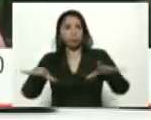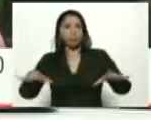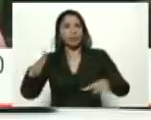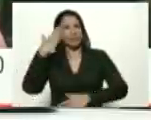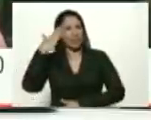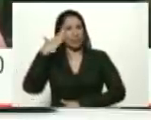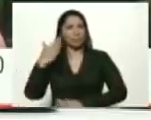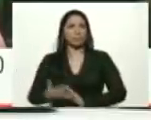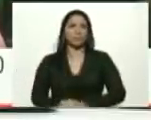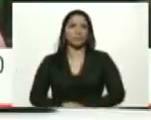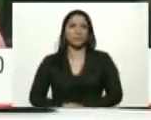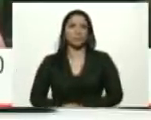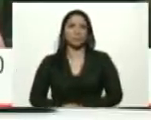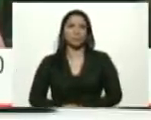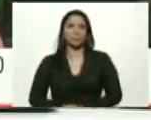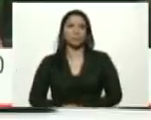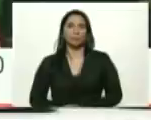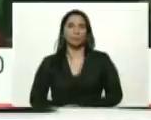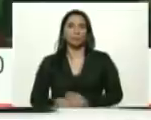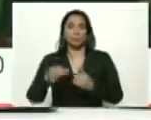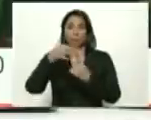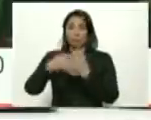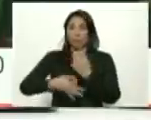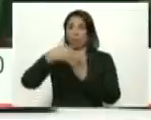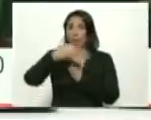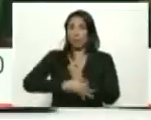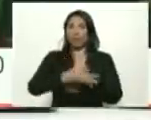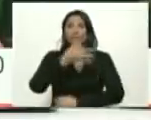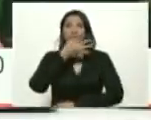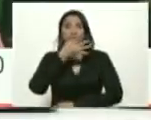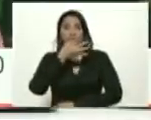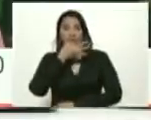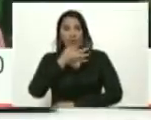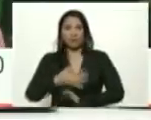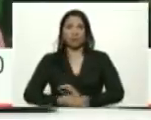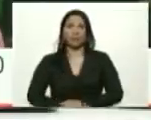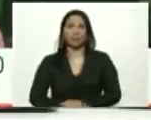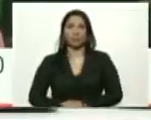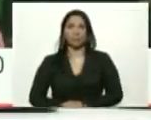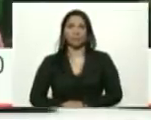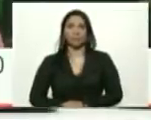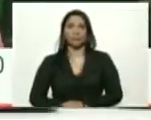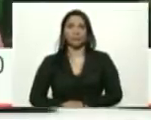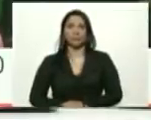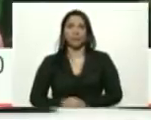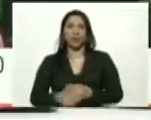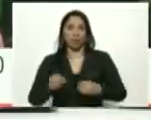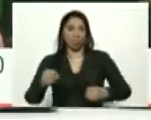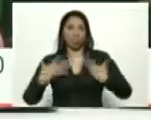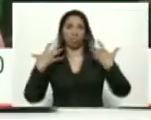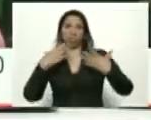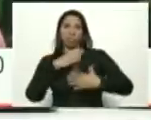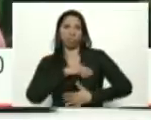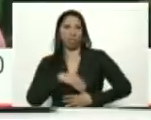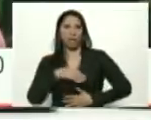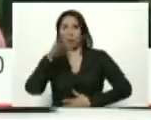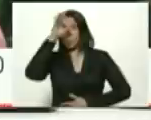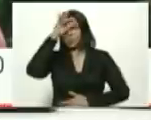sepan que el cambur verde mancha, para que lo sepa. El que no lo sabe, que lo